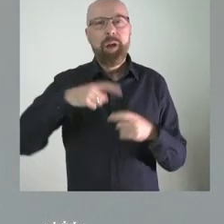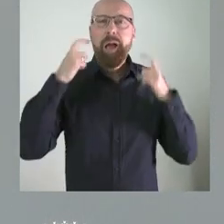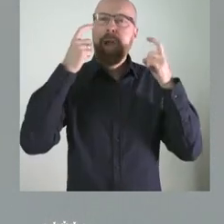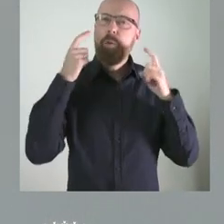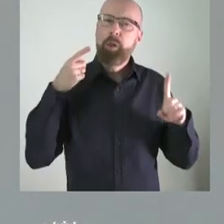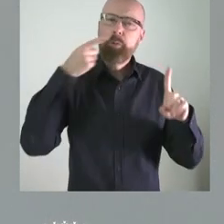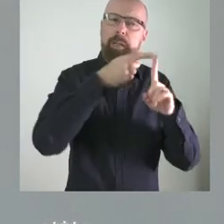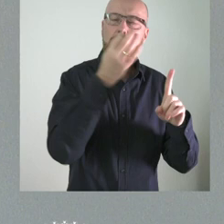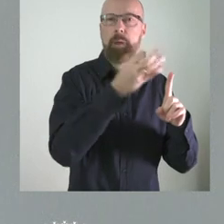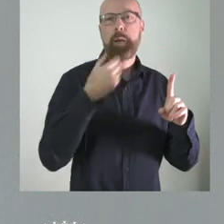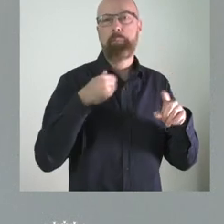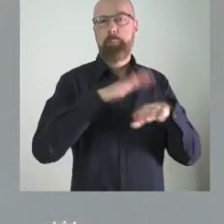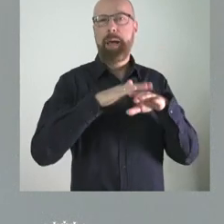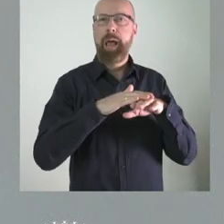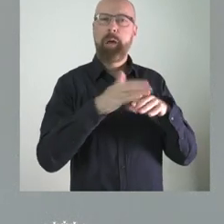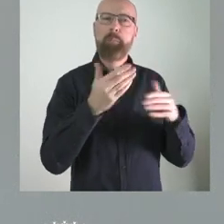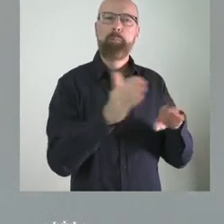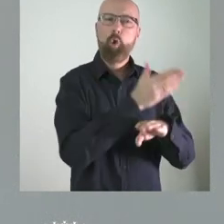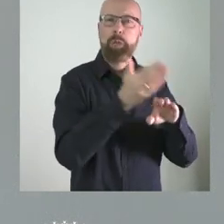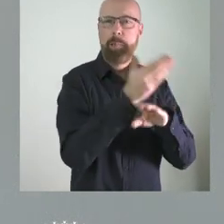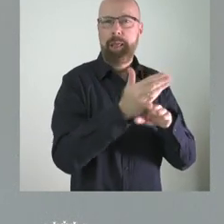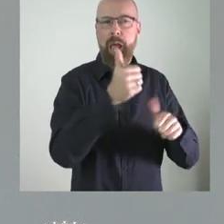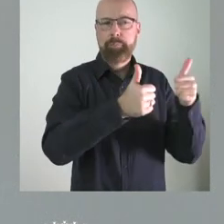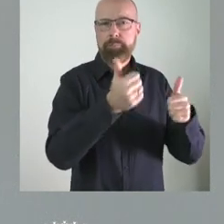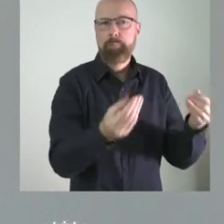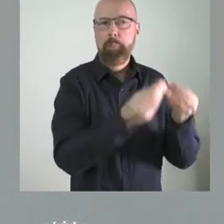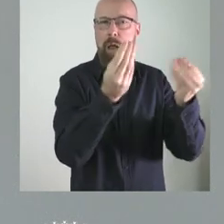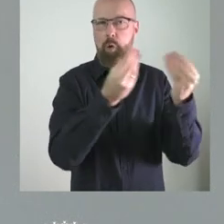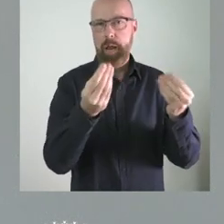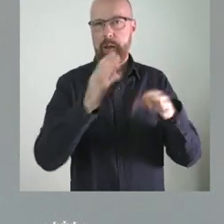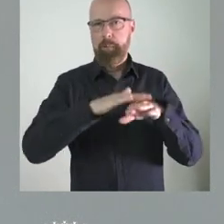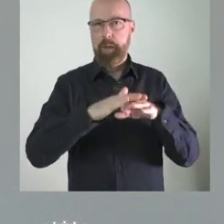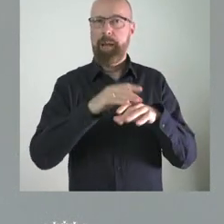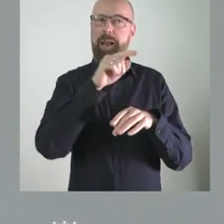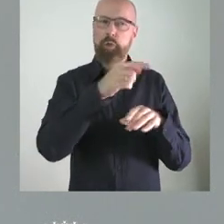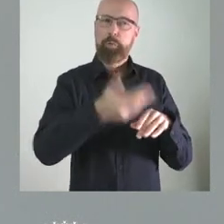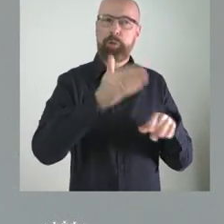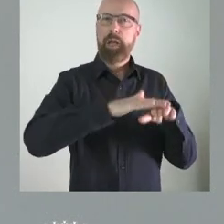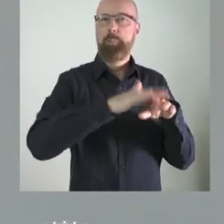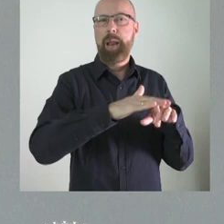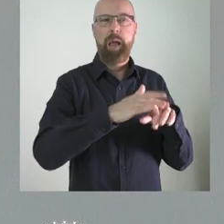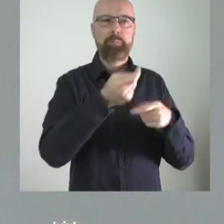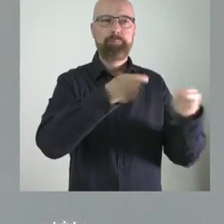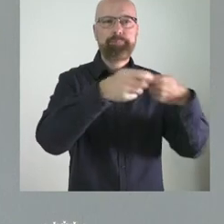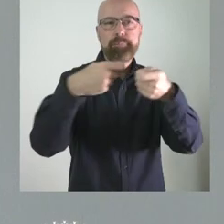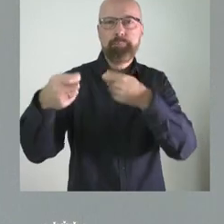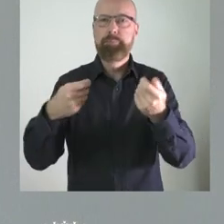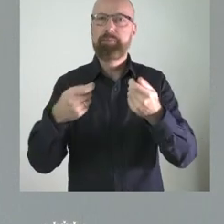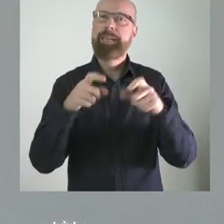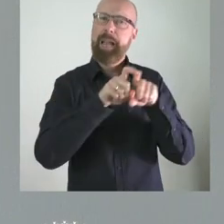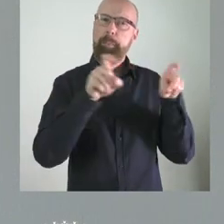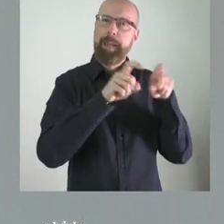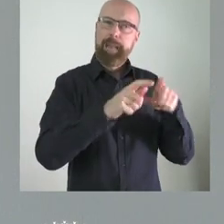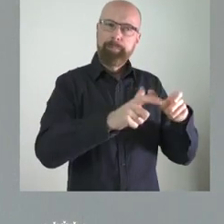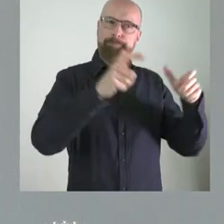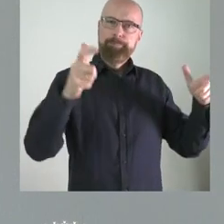retribuciones e ir incrementando productividad porque la productividad y la competitividad es la base de las exportaciones Y esto es la base del crecimiento de las empresas y es la base también